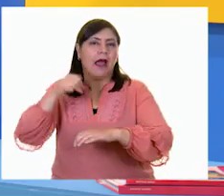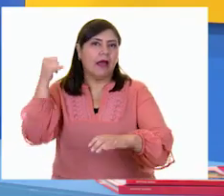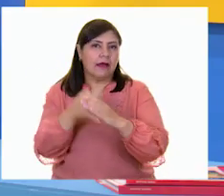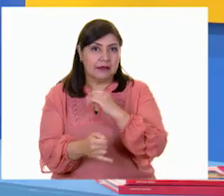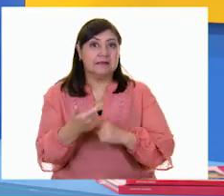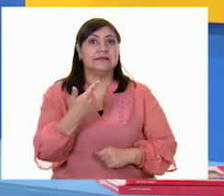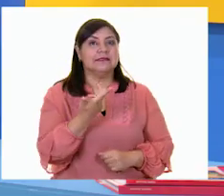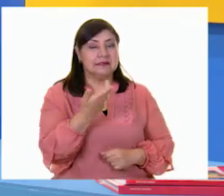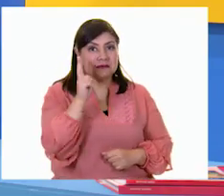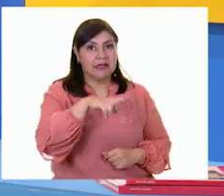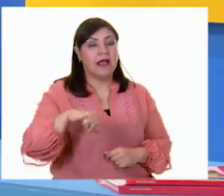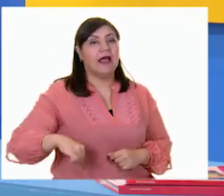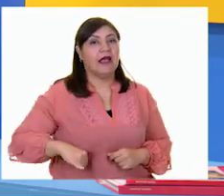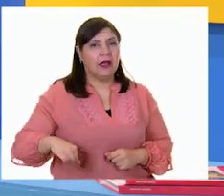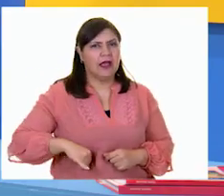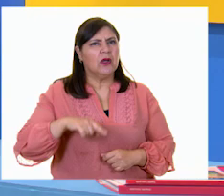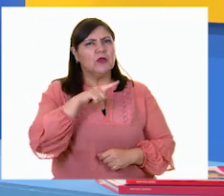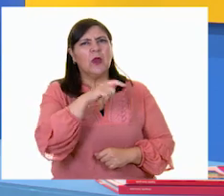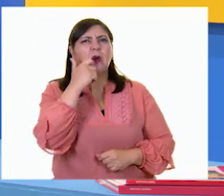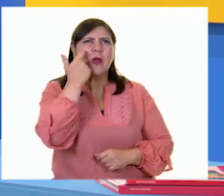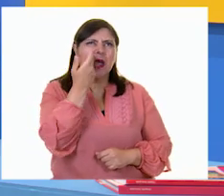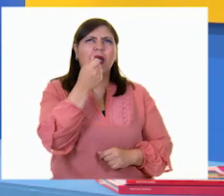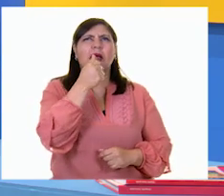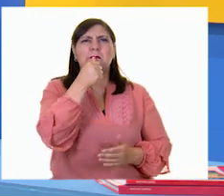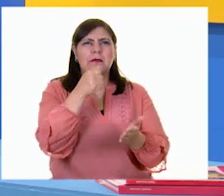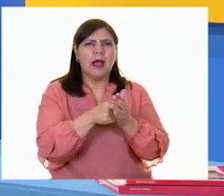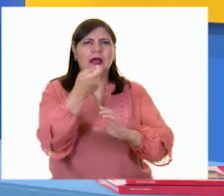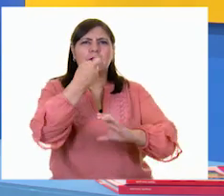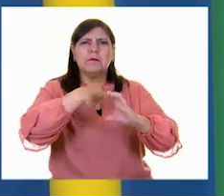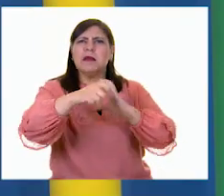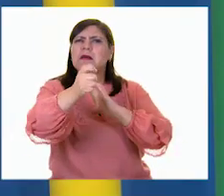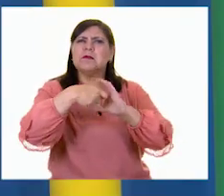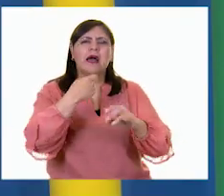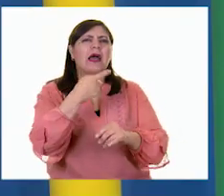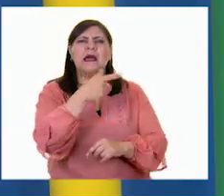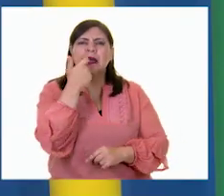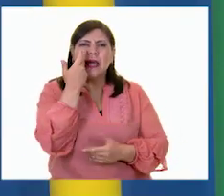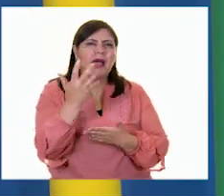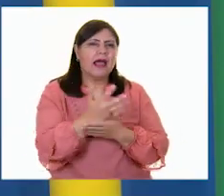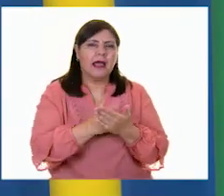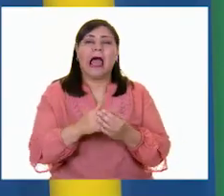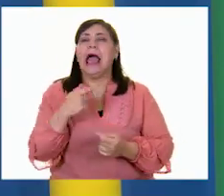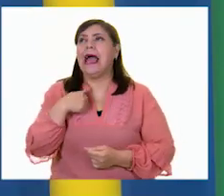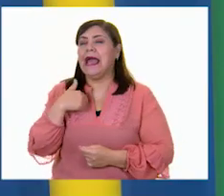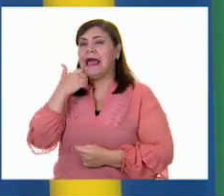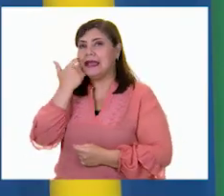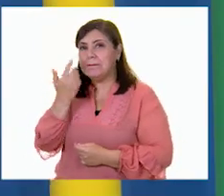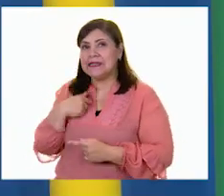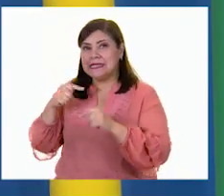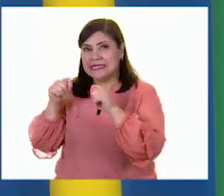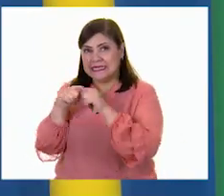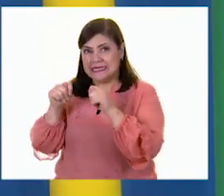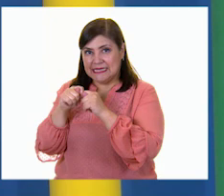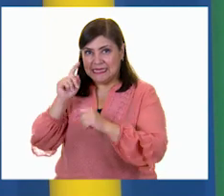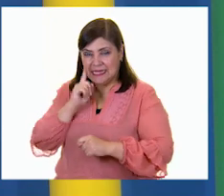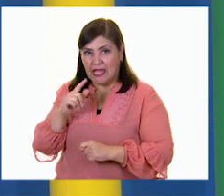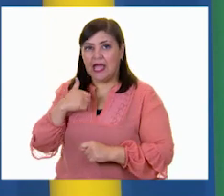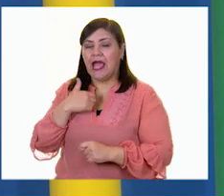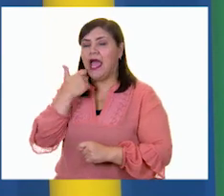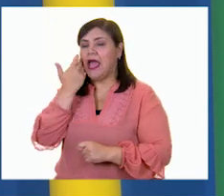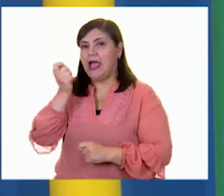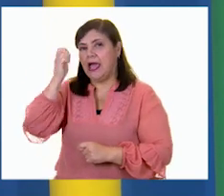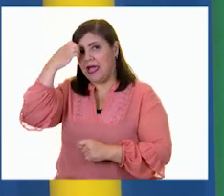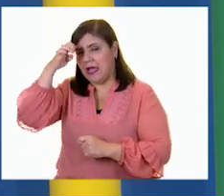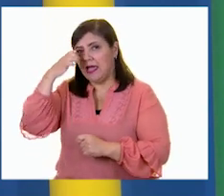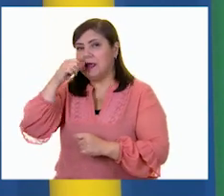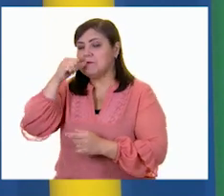interesante. ¿Y a quién te gustaría mandarle una carta y por qué, María? Pues precisamente a mi tía, porque quiero tener la experiencia de enviar una carta